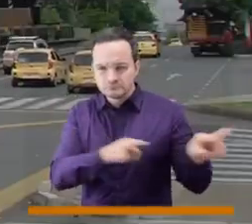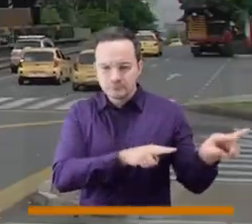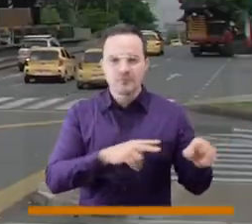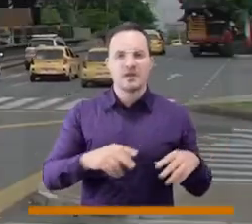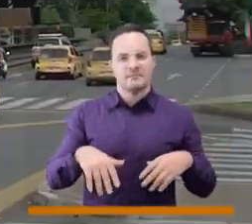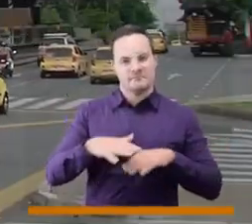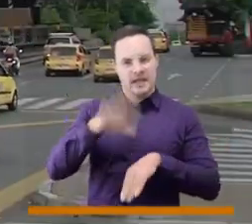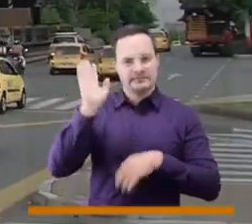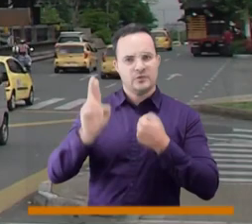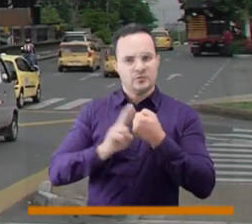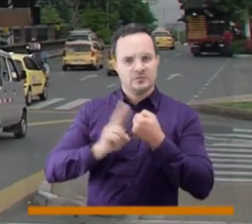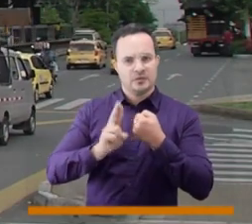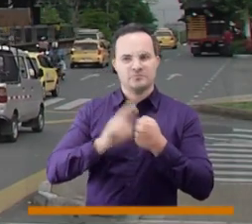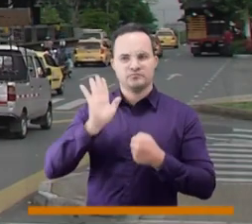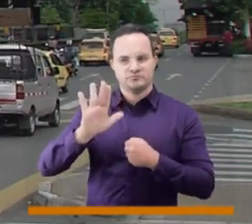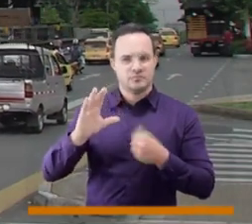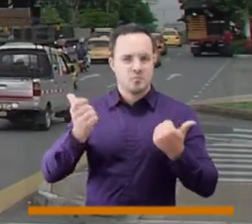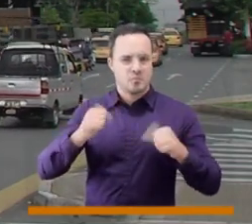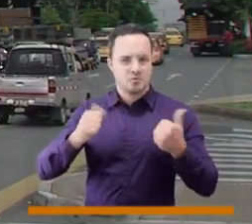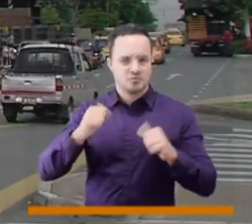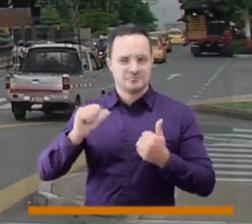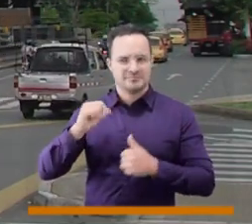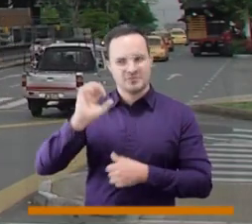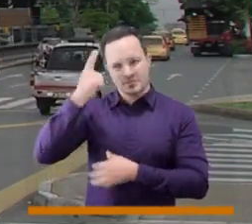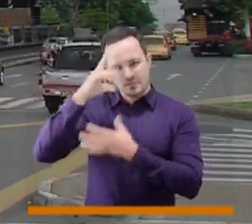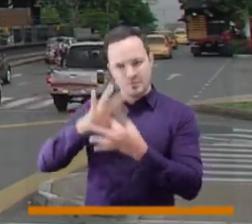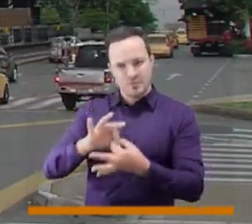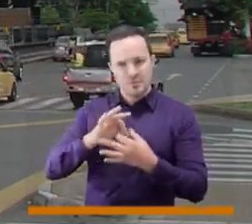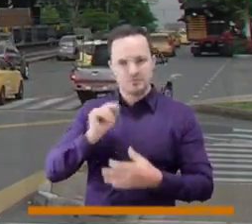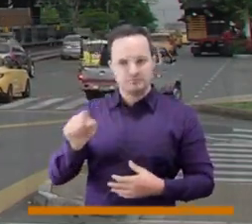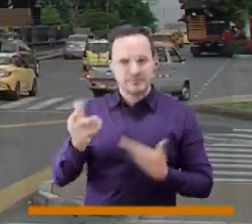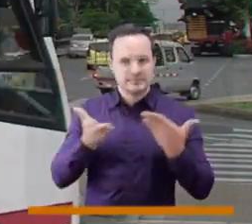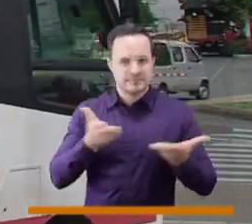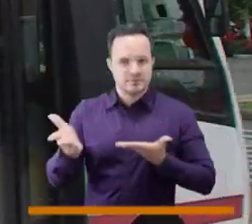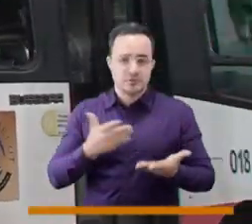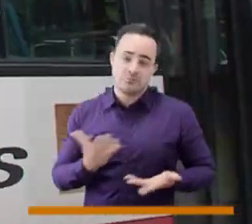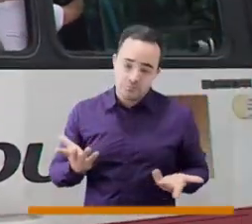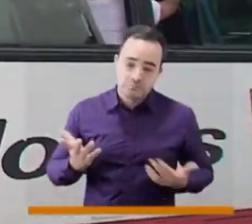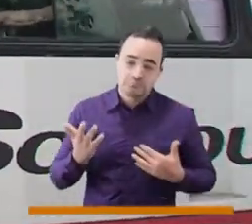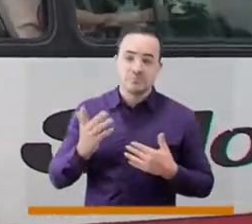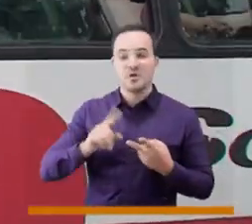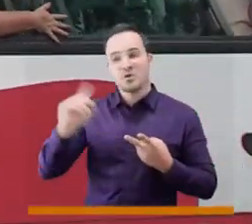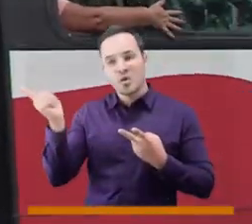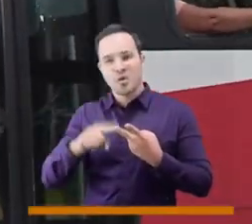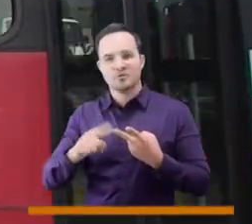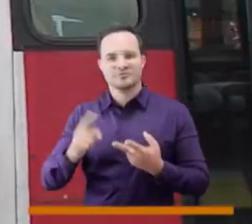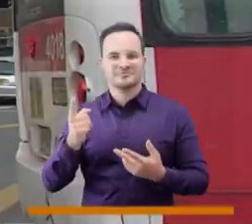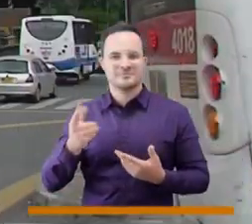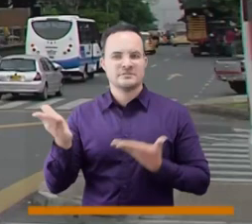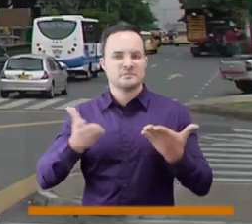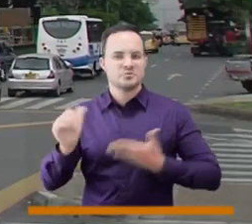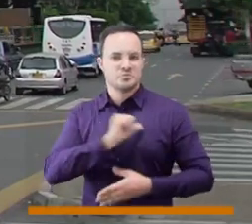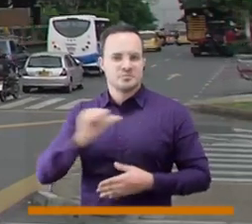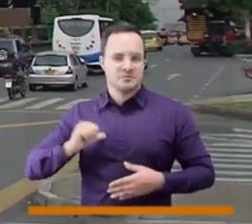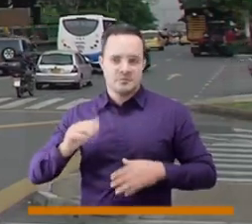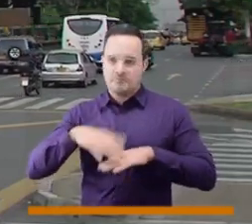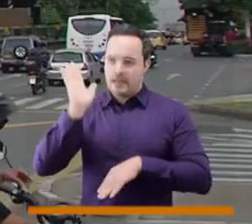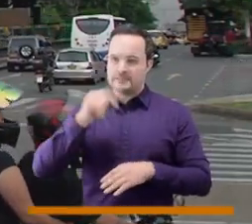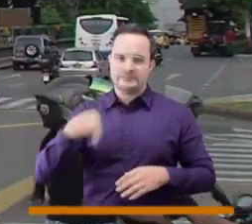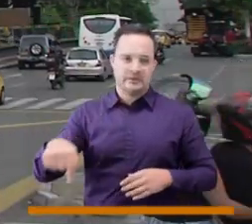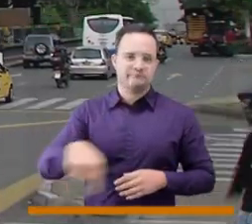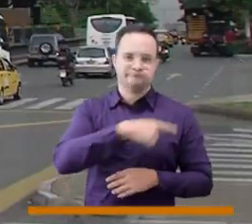de servicio público y la mayor parte de los vehículos particulares. Rutas y vehículos